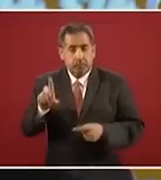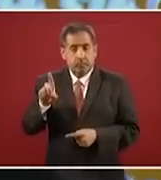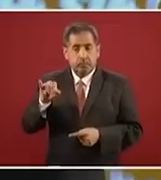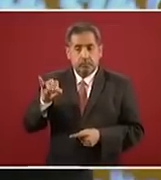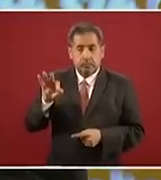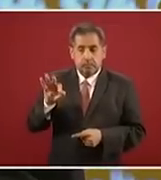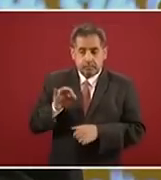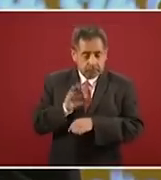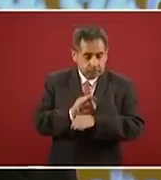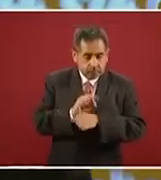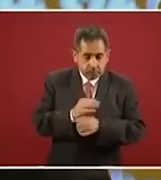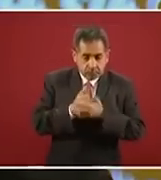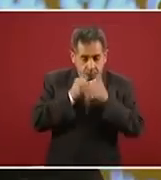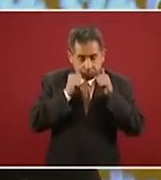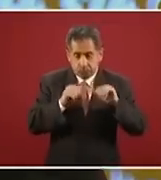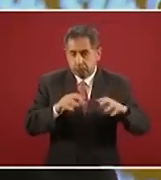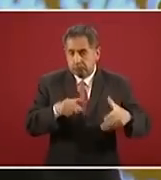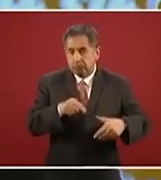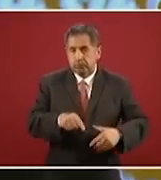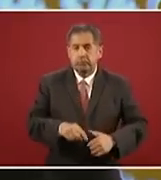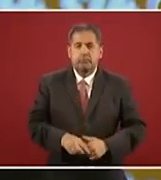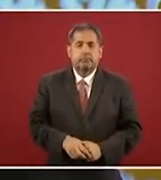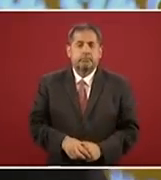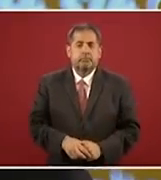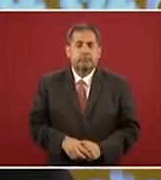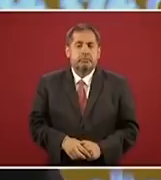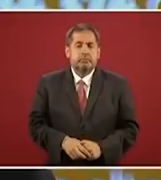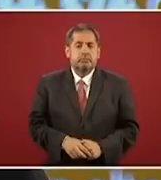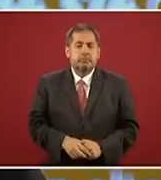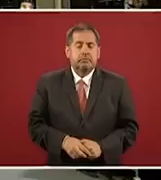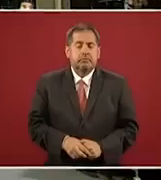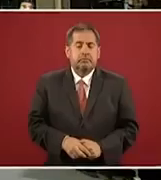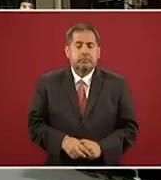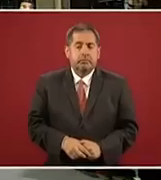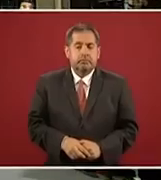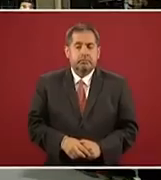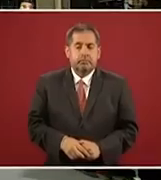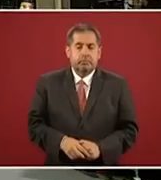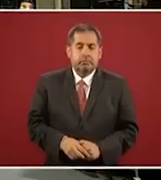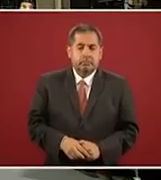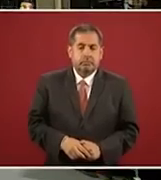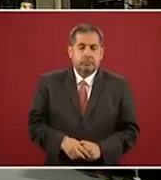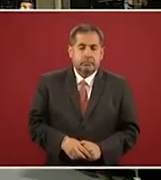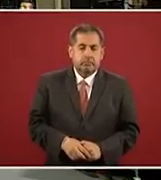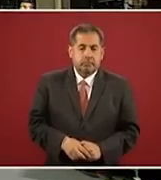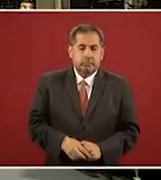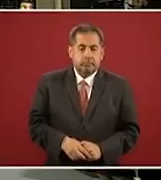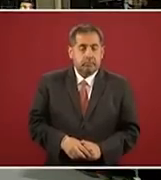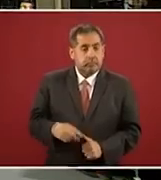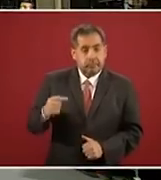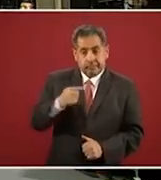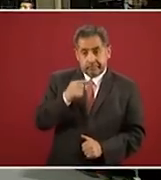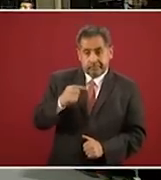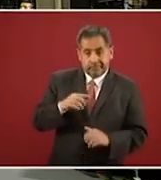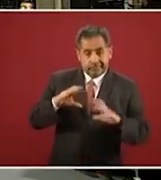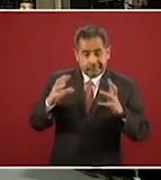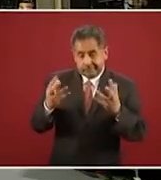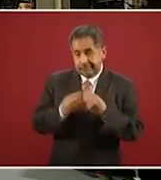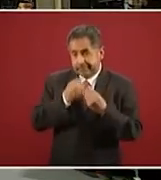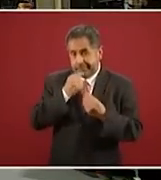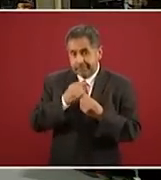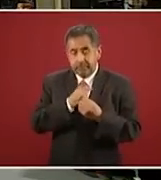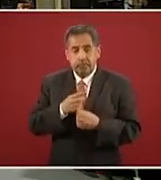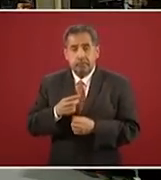en lo que va de este programa mate cuántos niños esos son los niños no acompañados